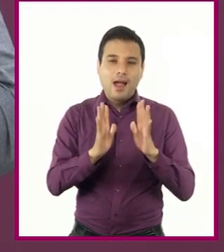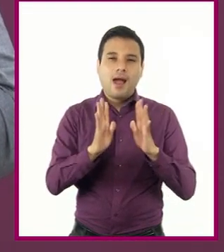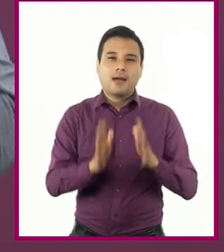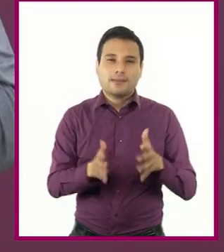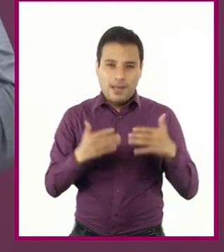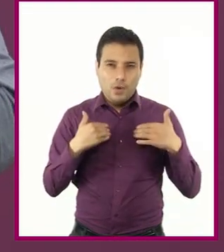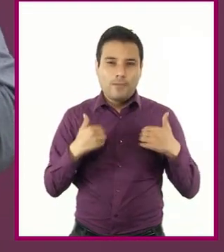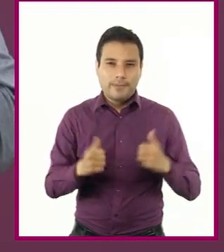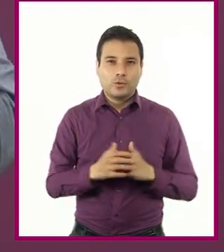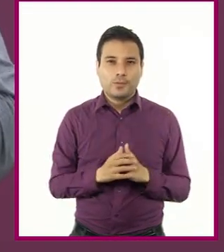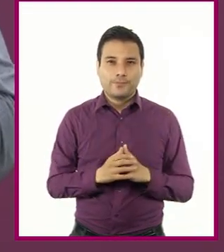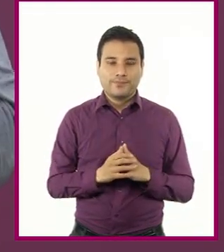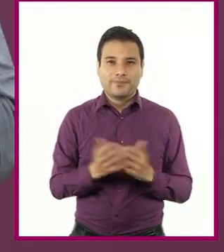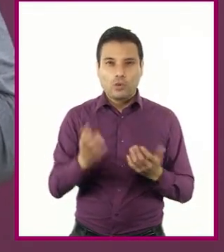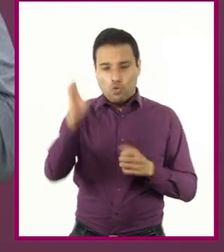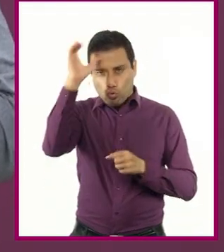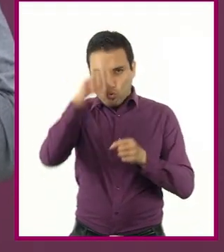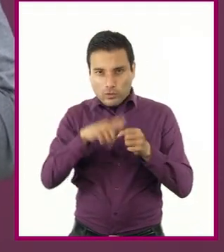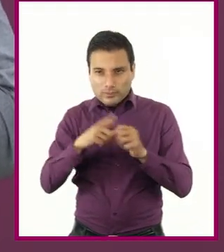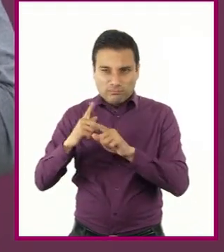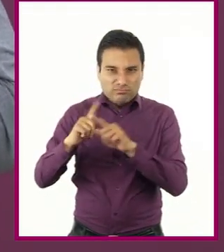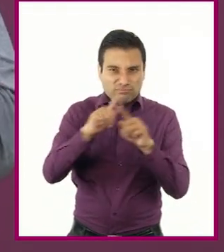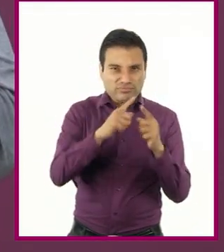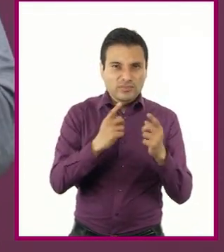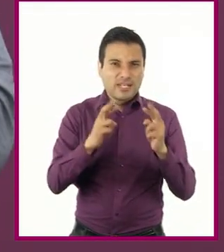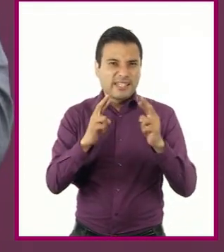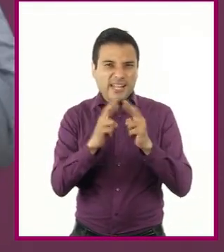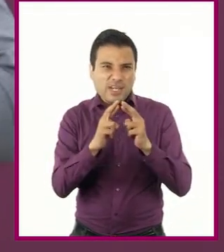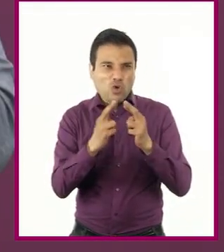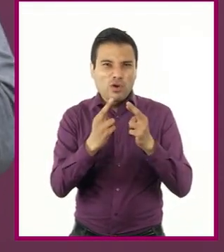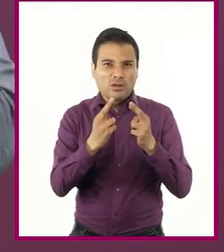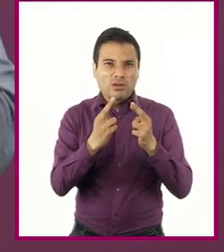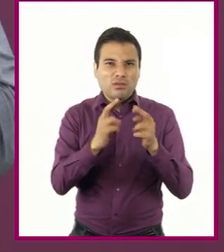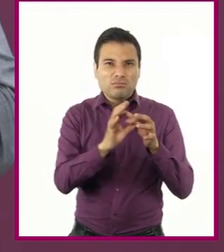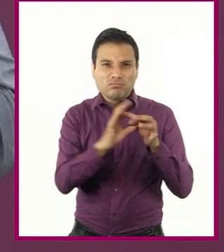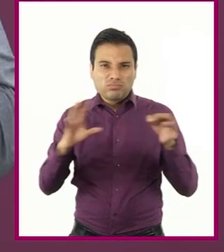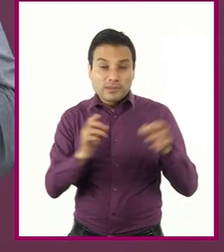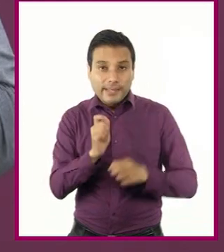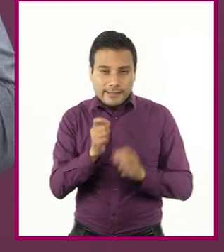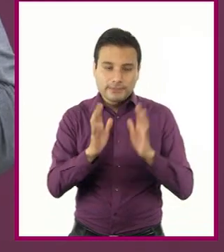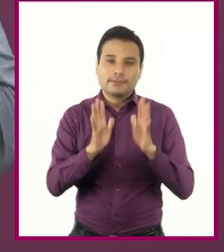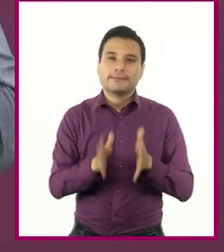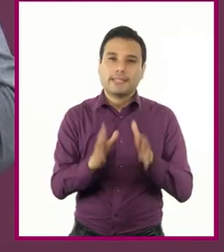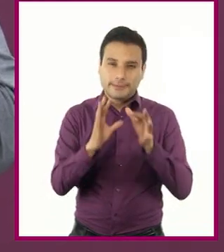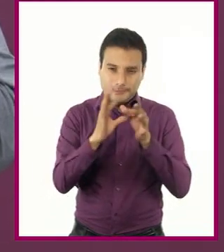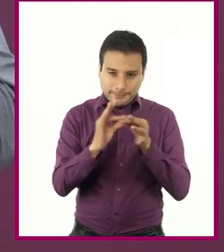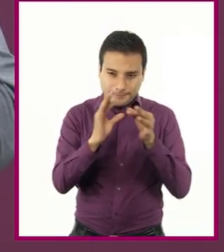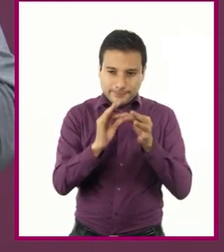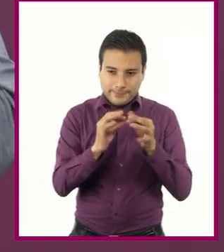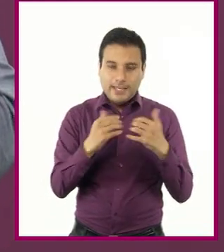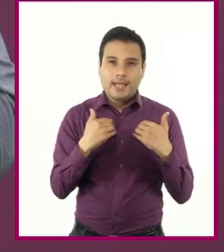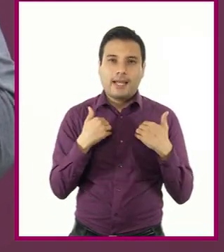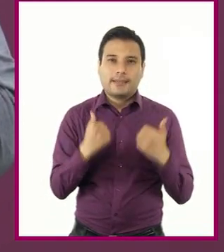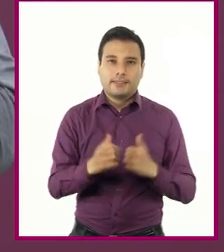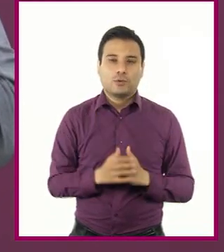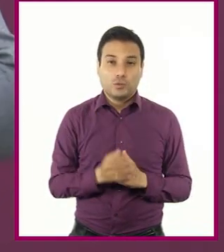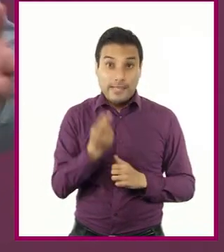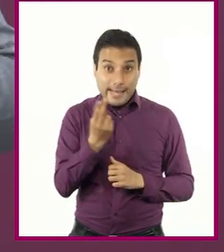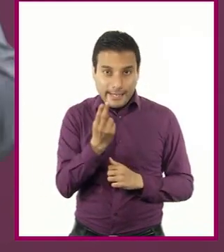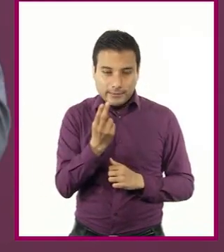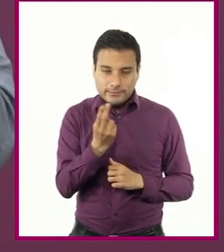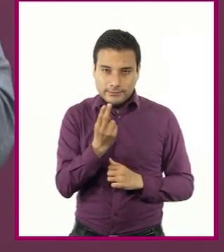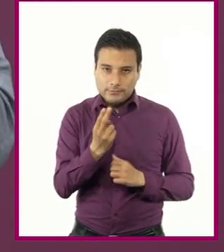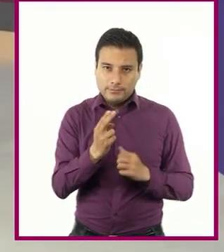sujetos pluriculturales y ejercer la laicidad. Con esto abrimos una línea que da pie al principio de equidad e inclusión social